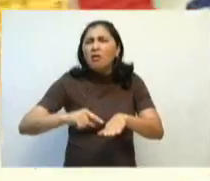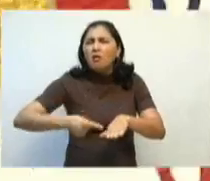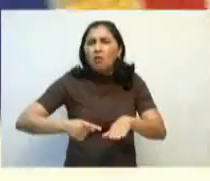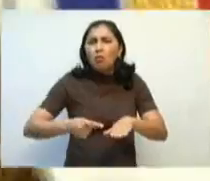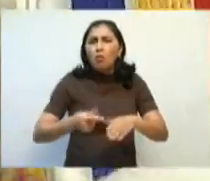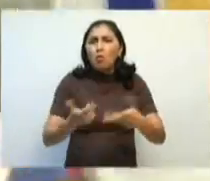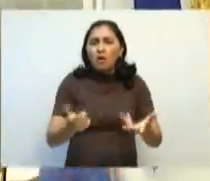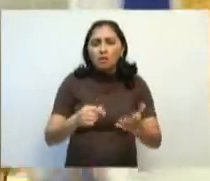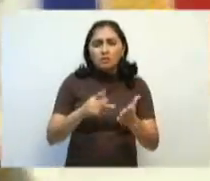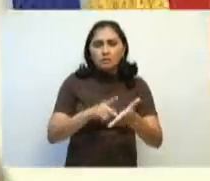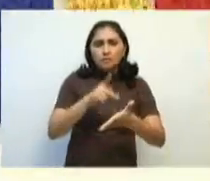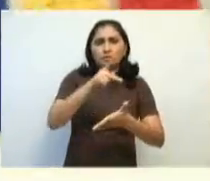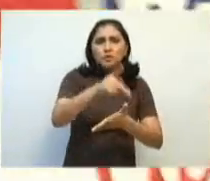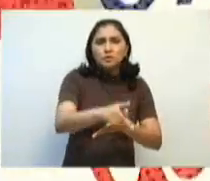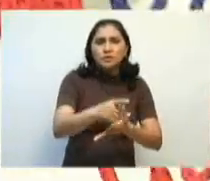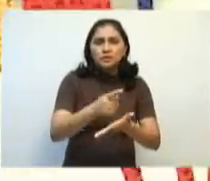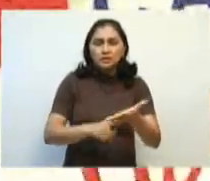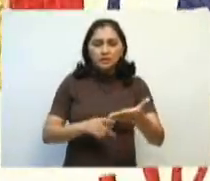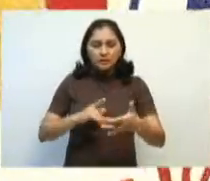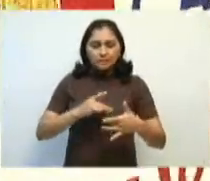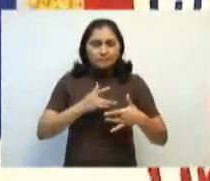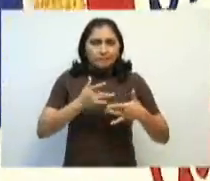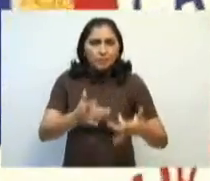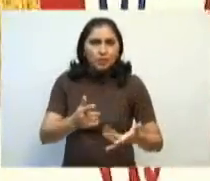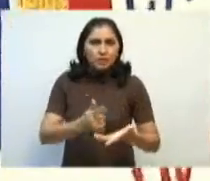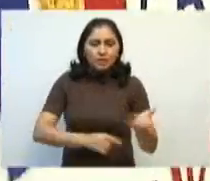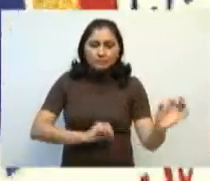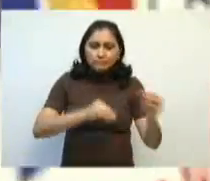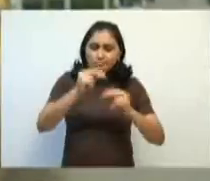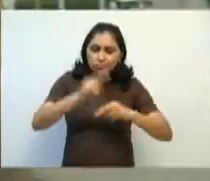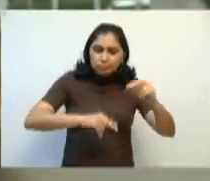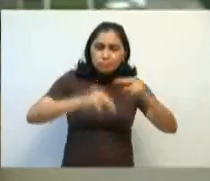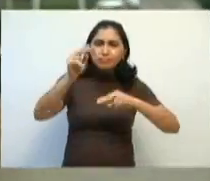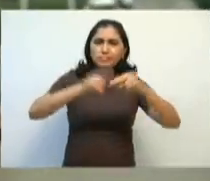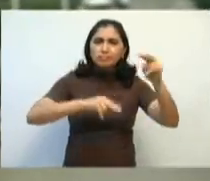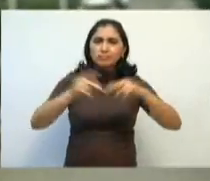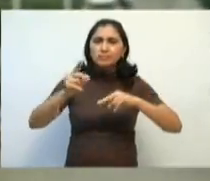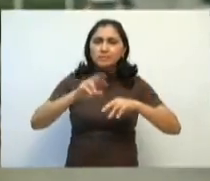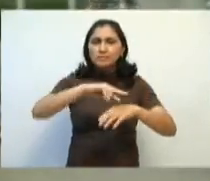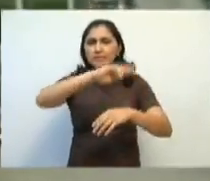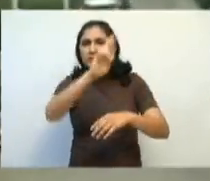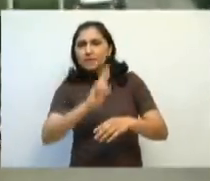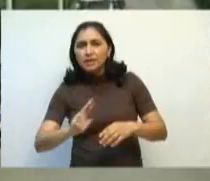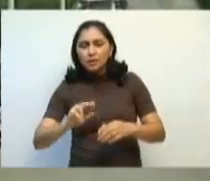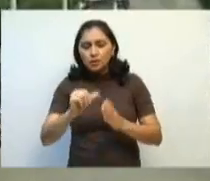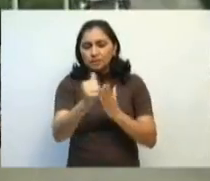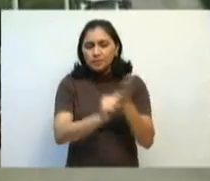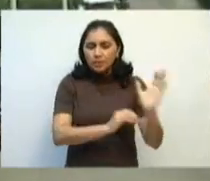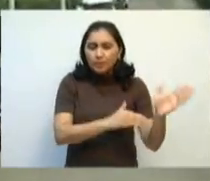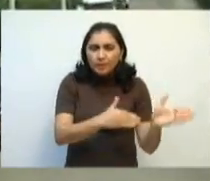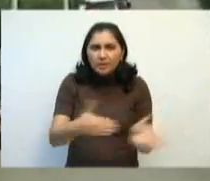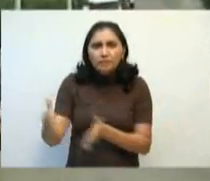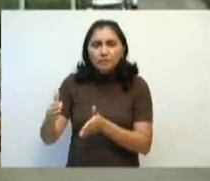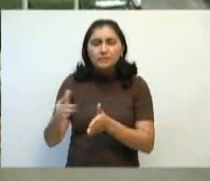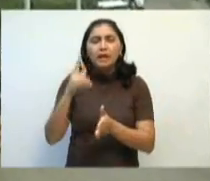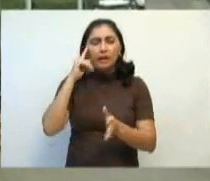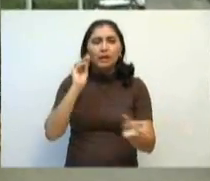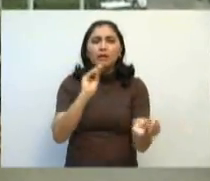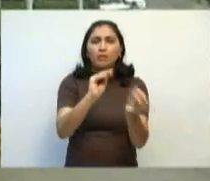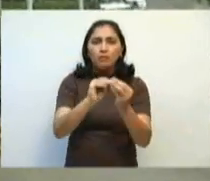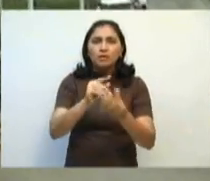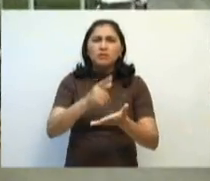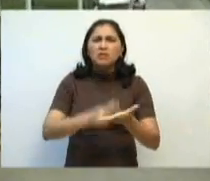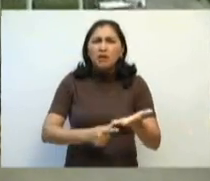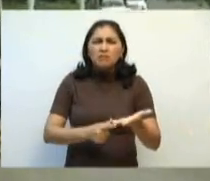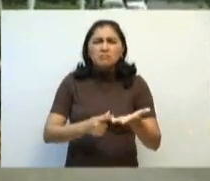lo señala el proyecto, ha de orientarse a constituir una región administrativa y de planificación, compartimos que no